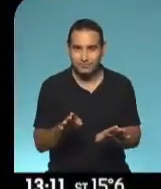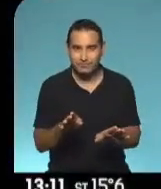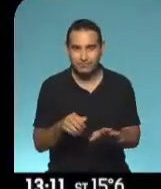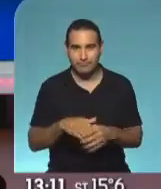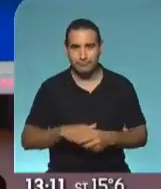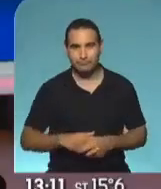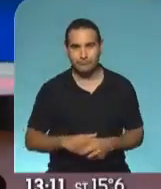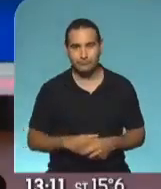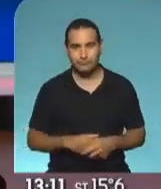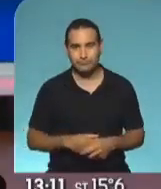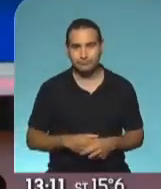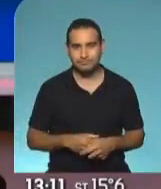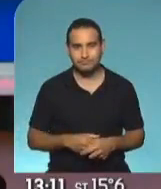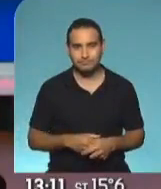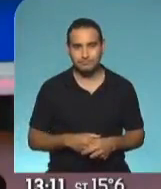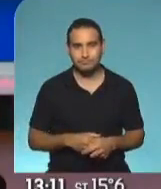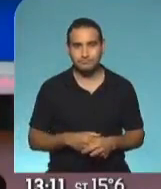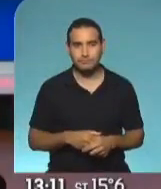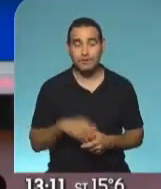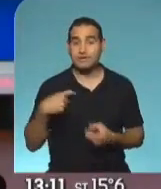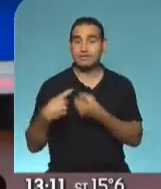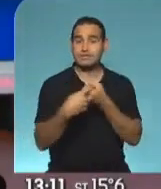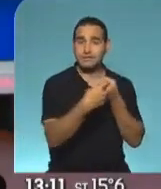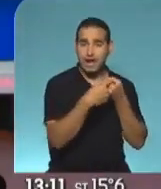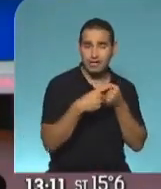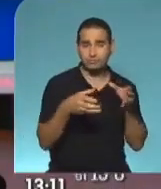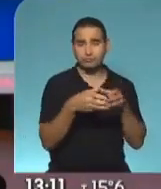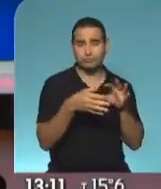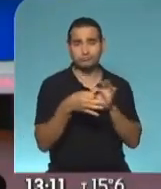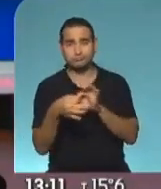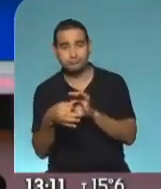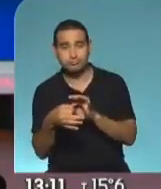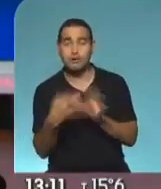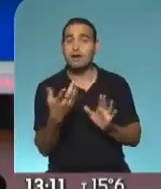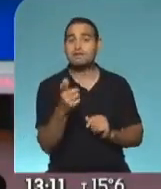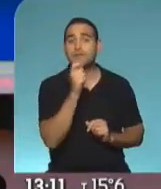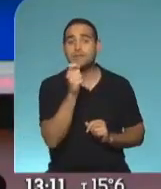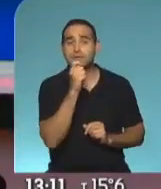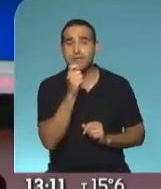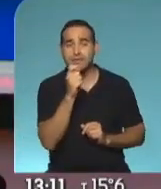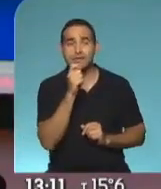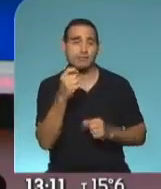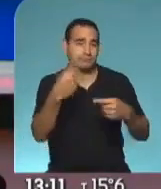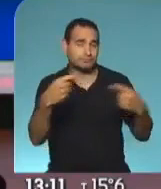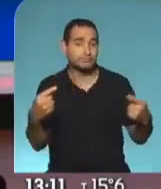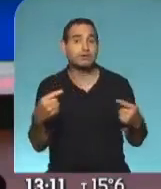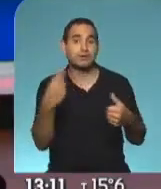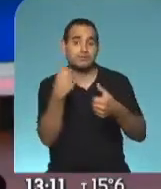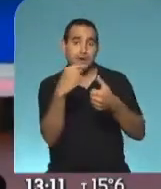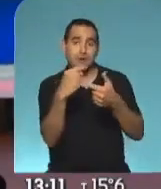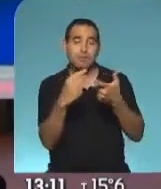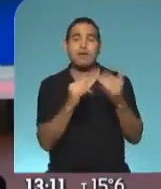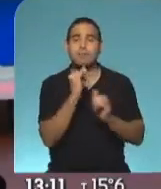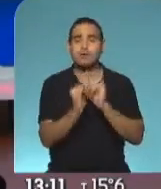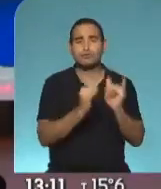cierto? Filiación sindical, simpatía política, cobertura de determinados hechos periodísticos. Esas son las